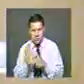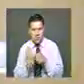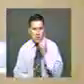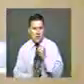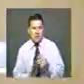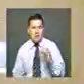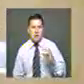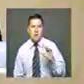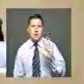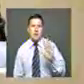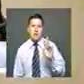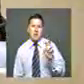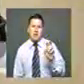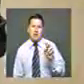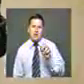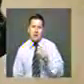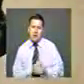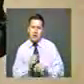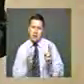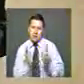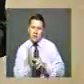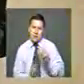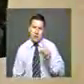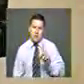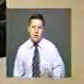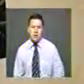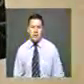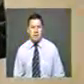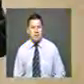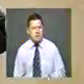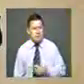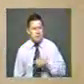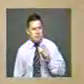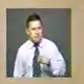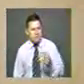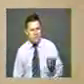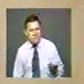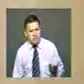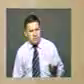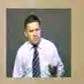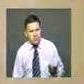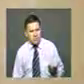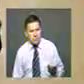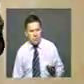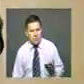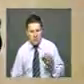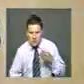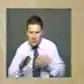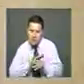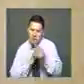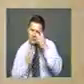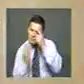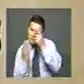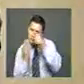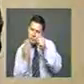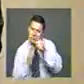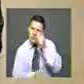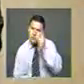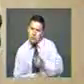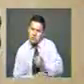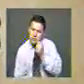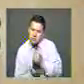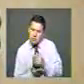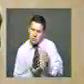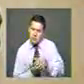sentencia C-577 de 2011? Es necesario entrar a calificar que los jueces y